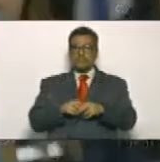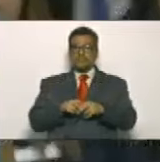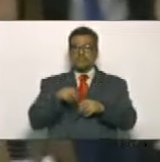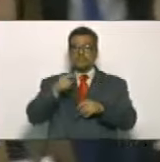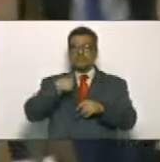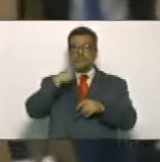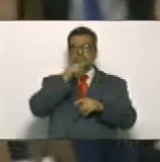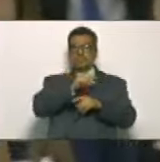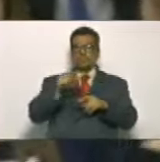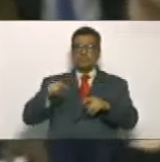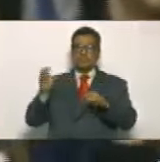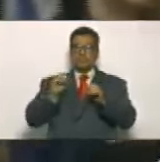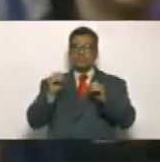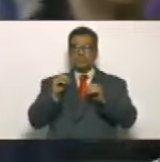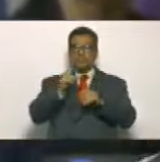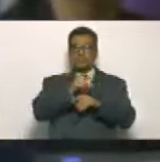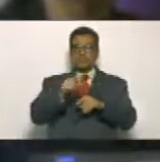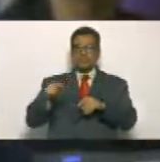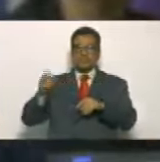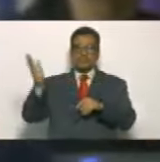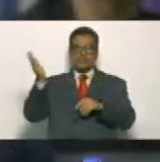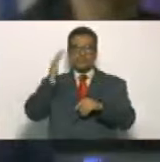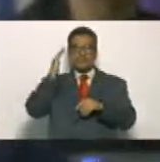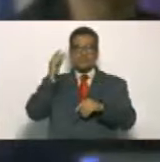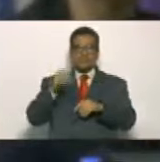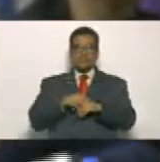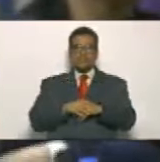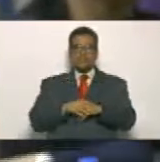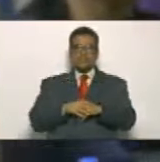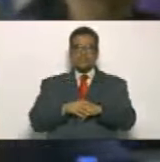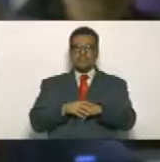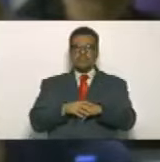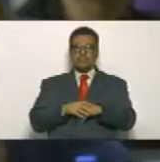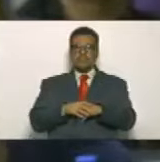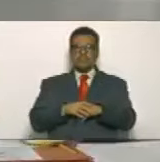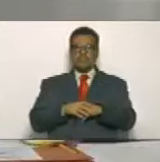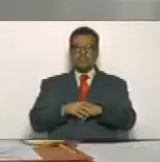debería quedar personas sordas y personas con discapacidad auditiva.